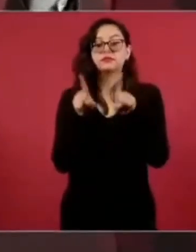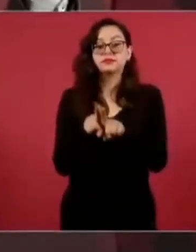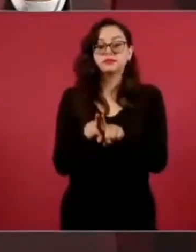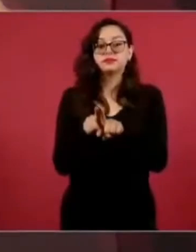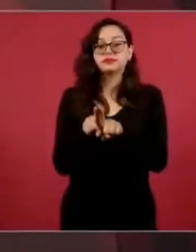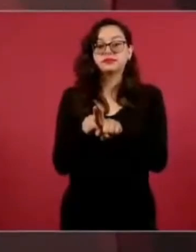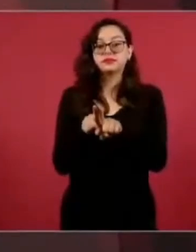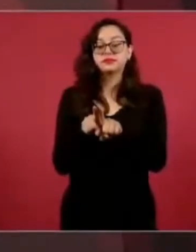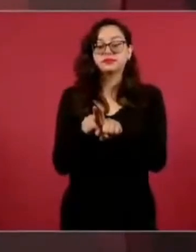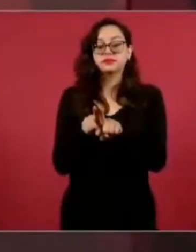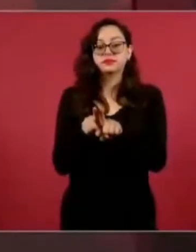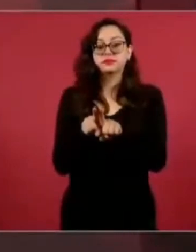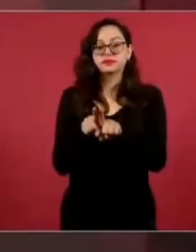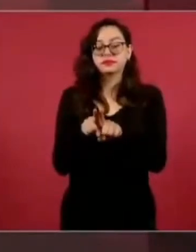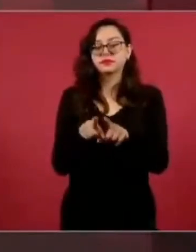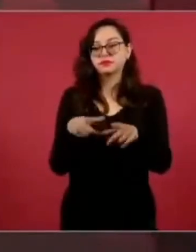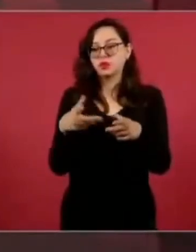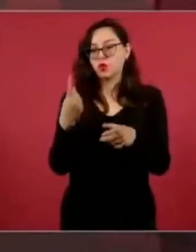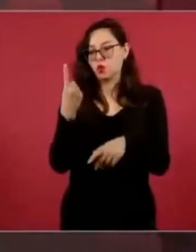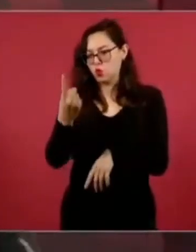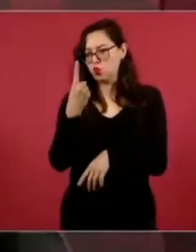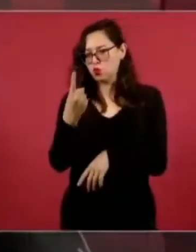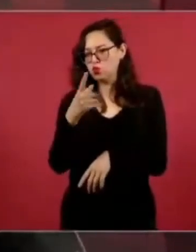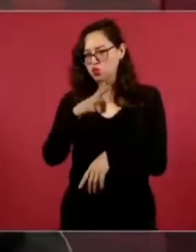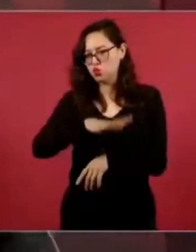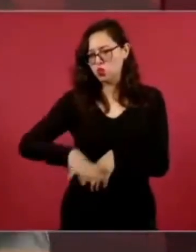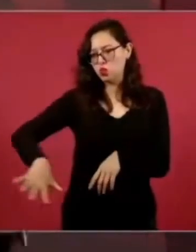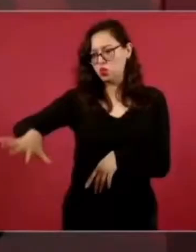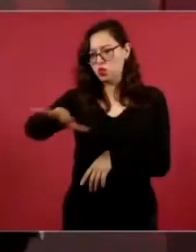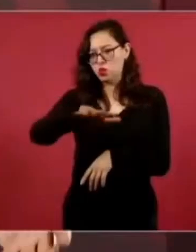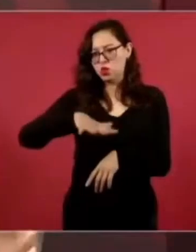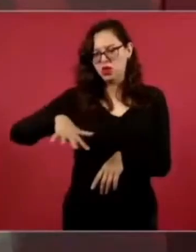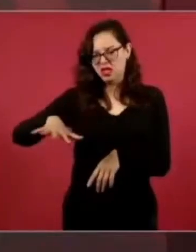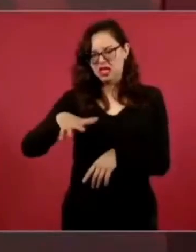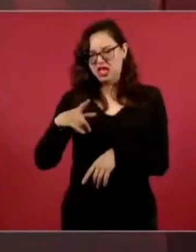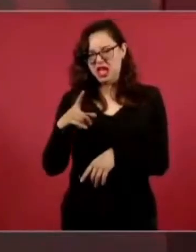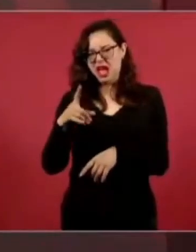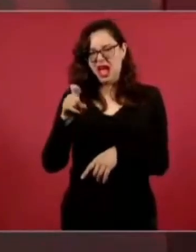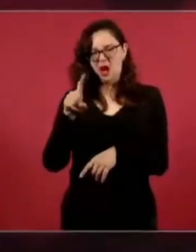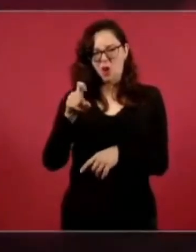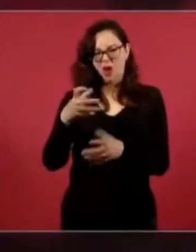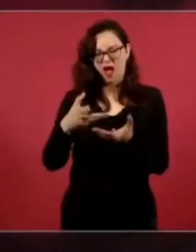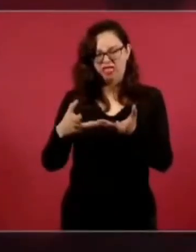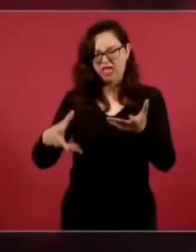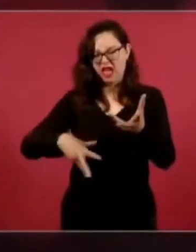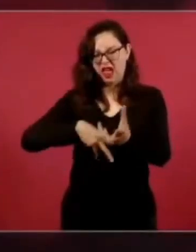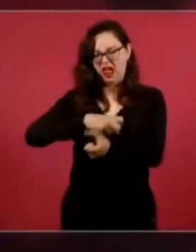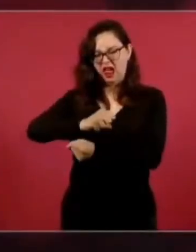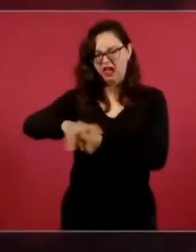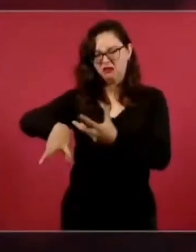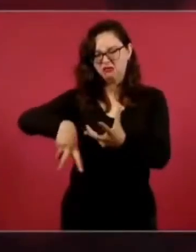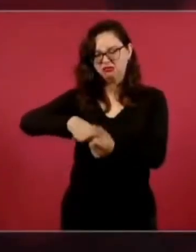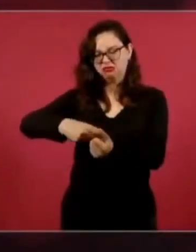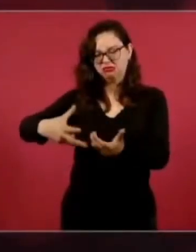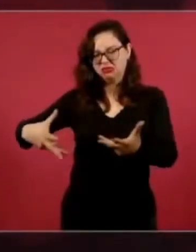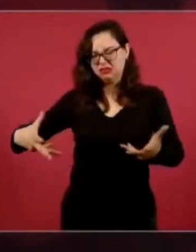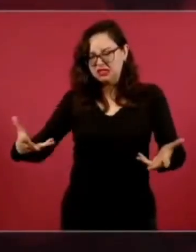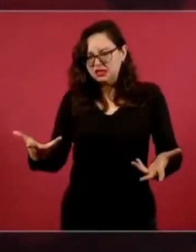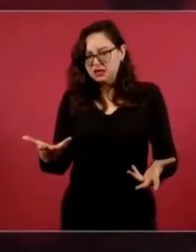Conseguimos una draga, se metía al pantano, sacaba